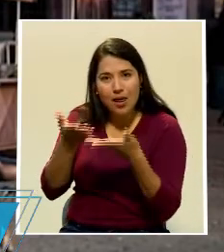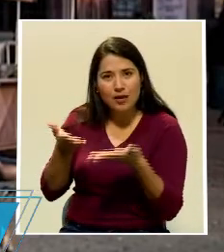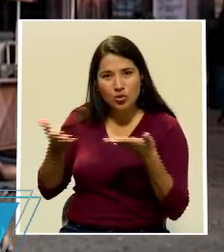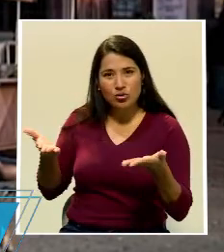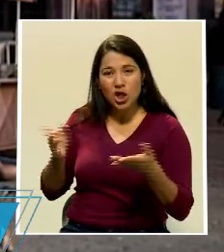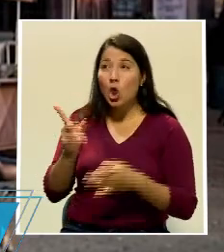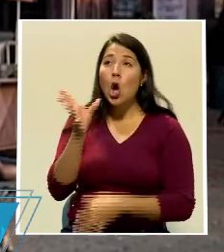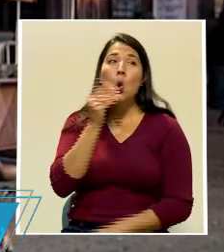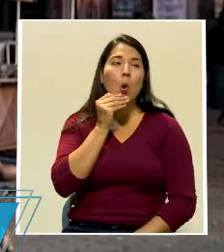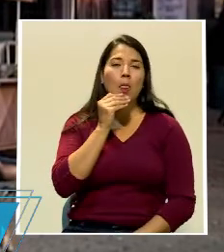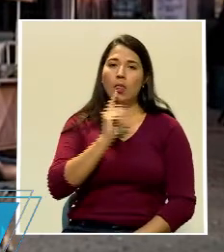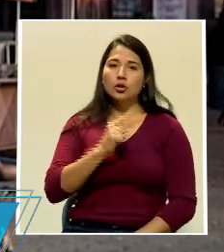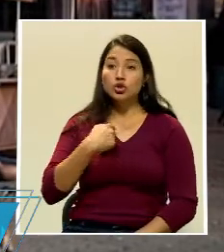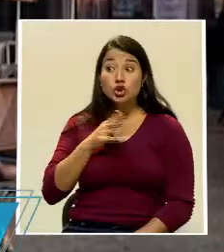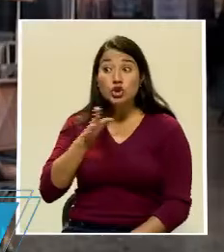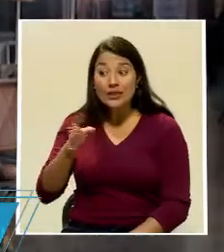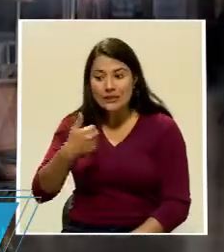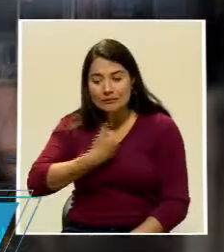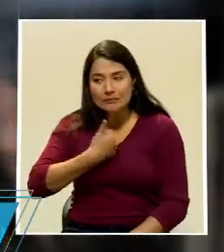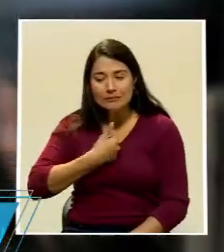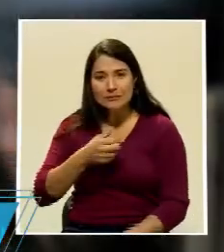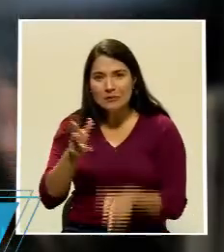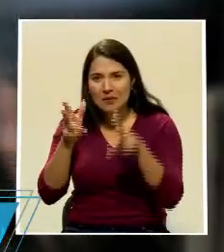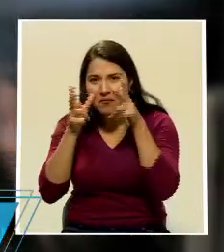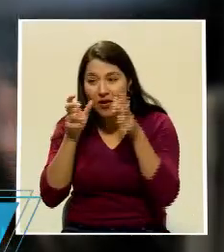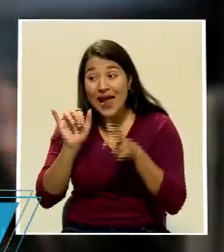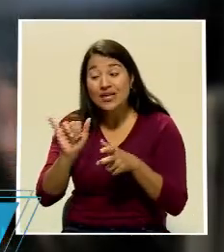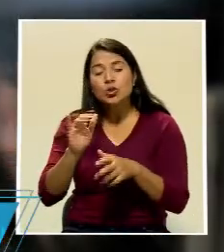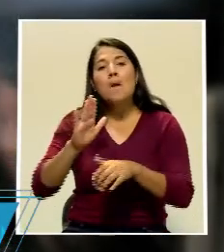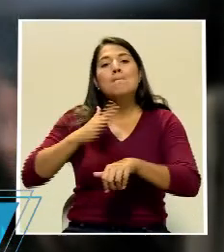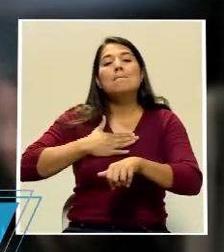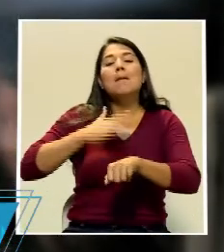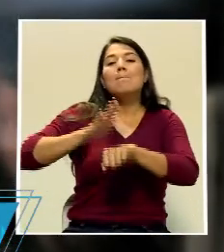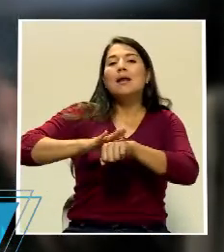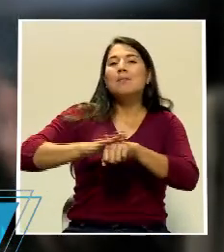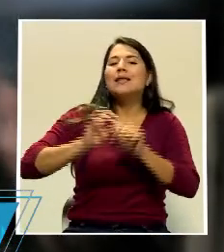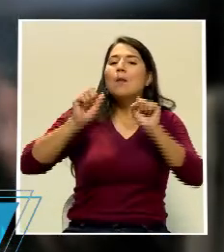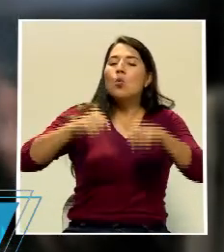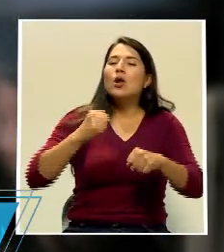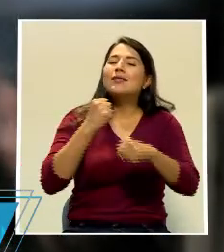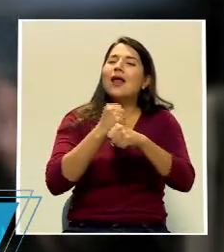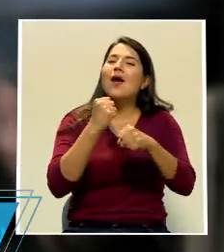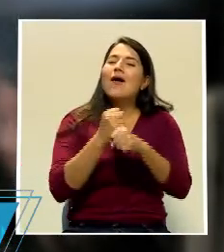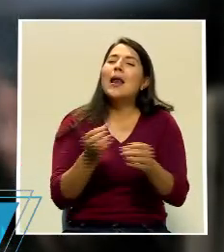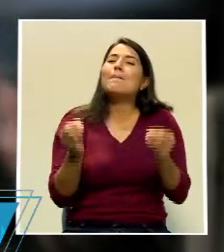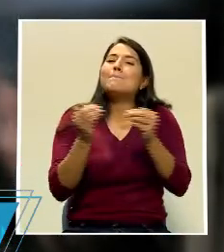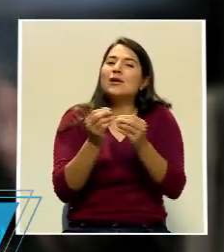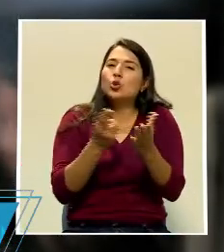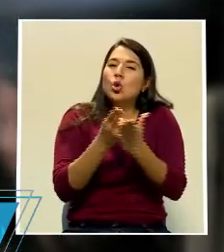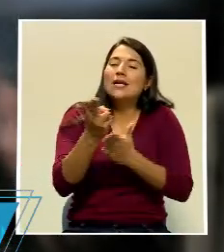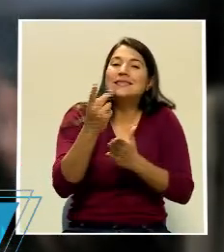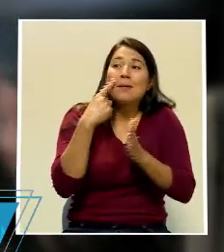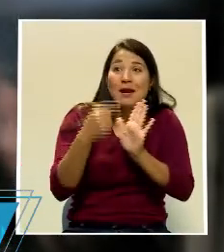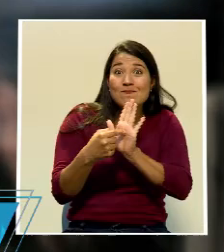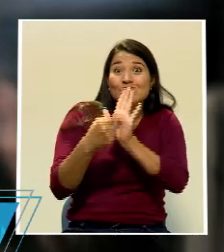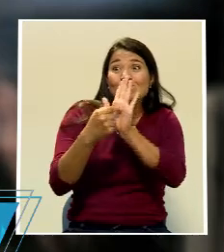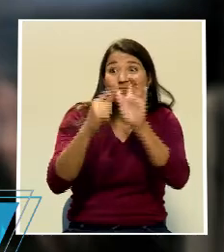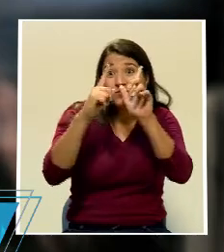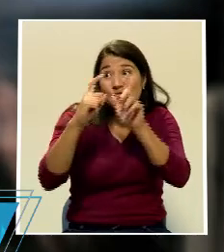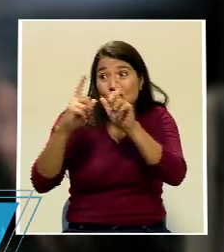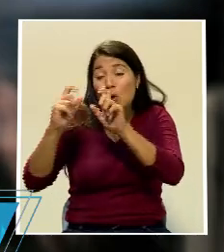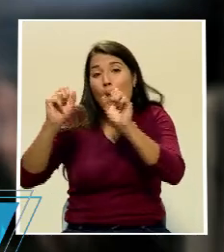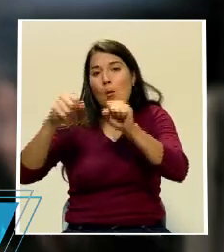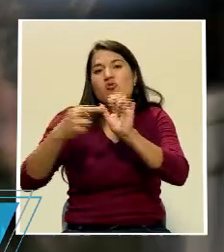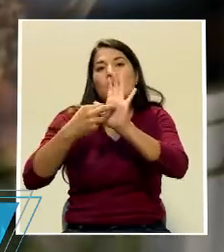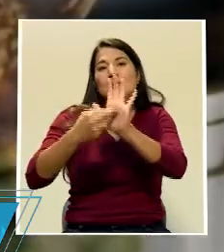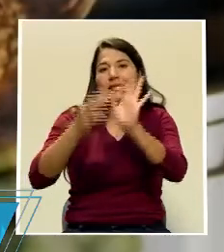me ayuda mucho a ser lo más honesta posible con la visión que quiero representar de las cosas, porque